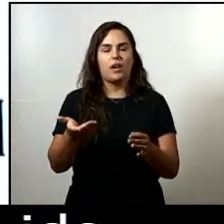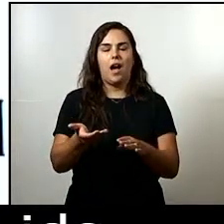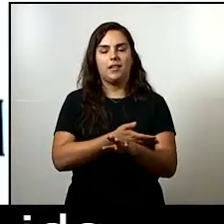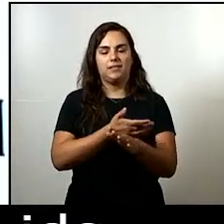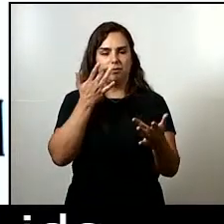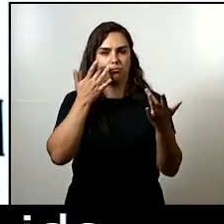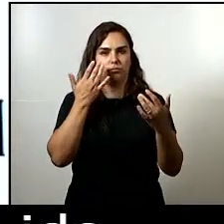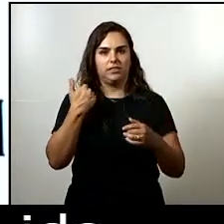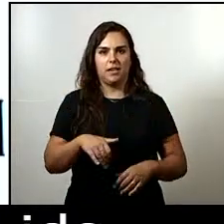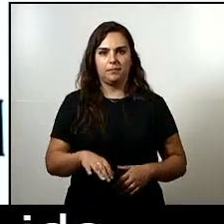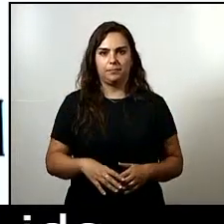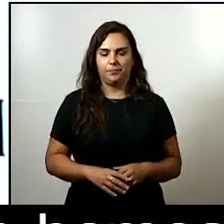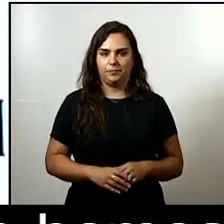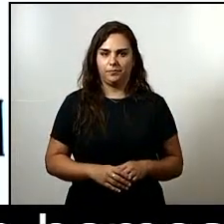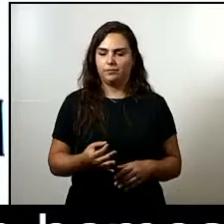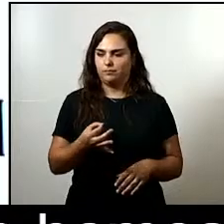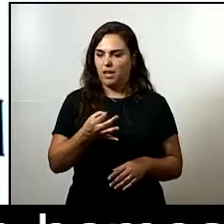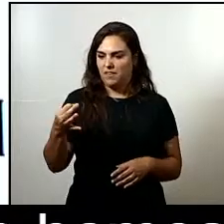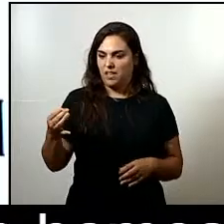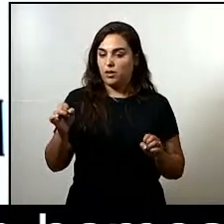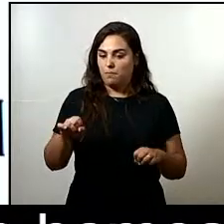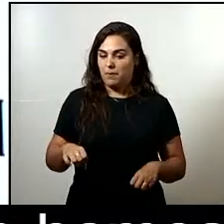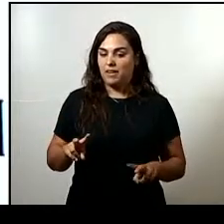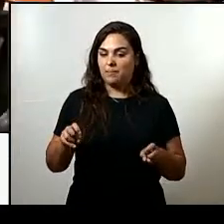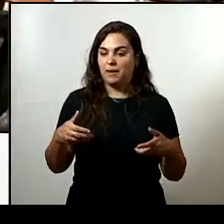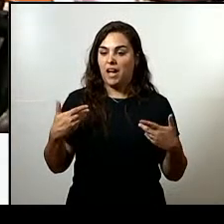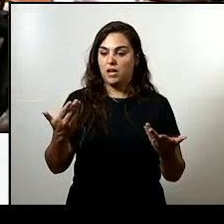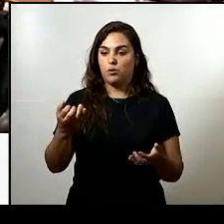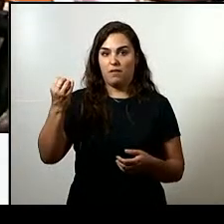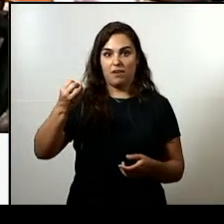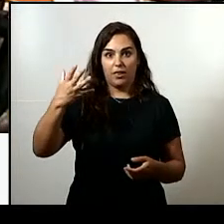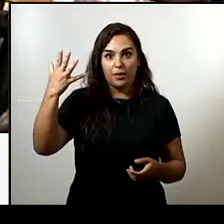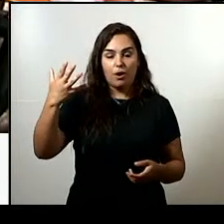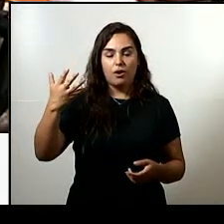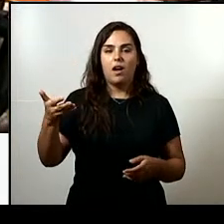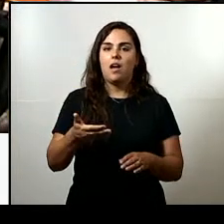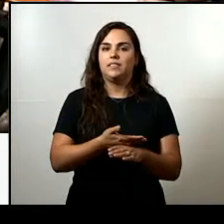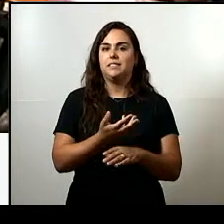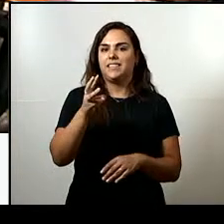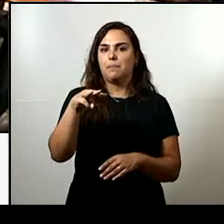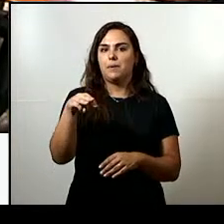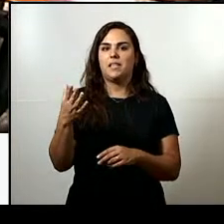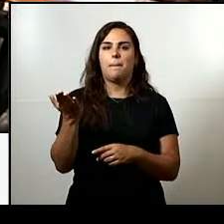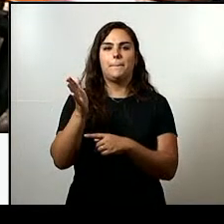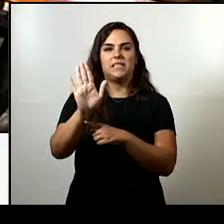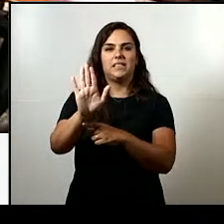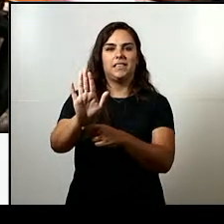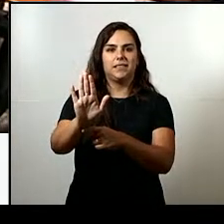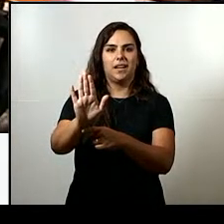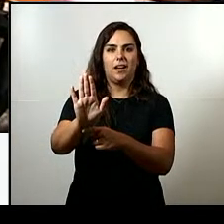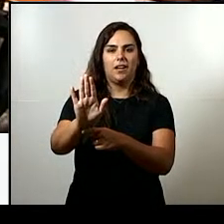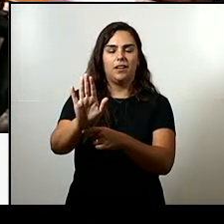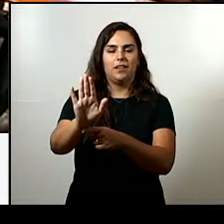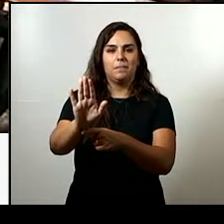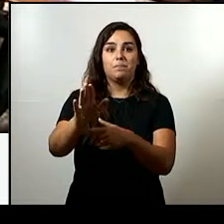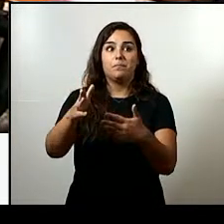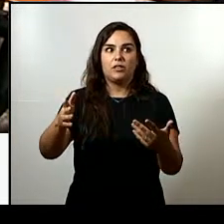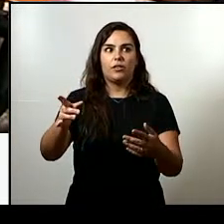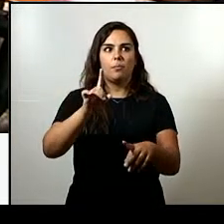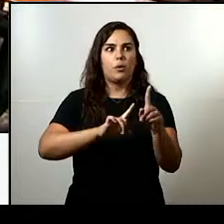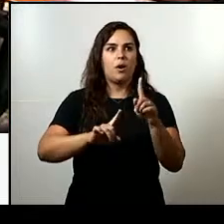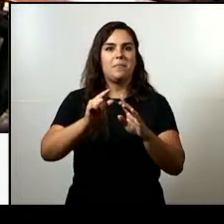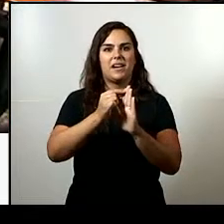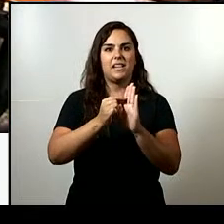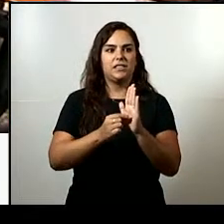durante todos estos días. Perfecto. Y luego sobre las ayudas a la inflación, se presentaron hace 3 meses, no sé qué problema o qué